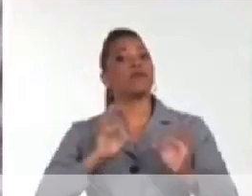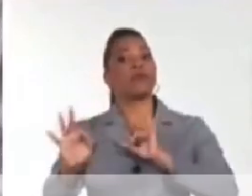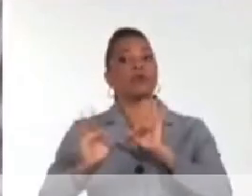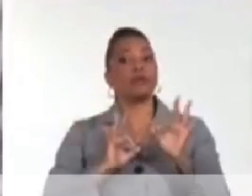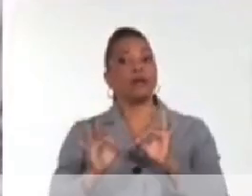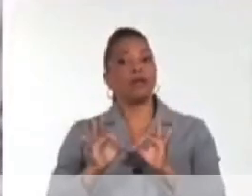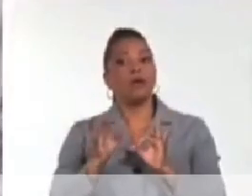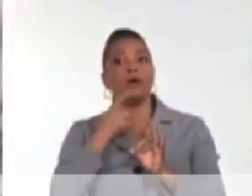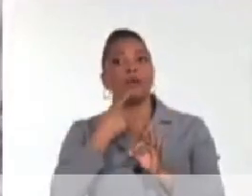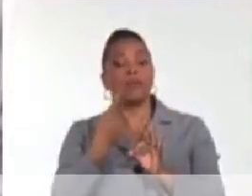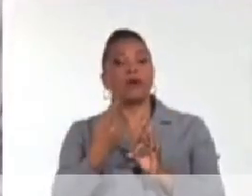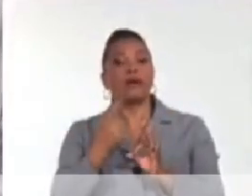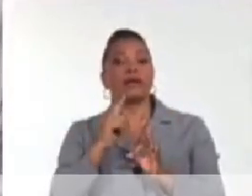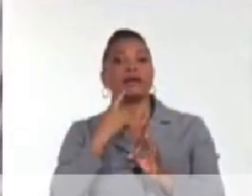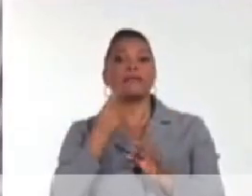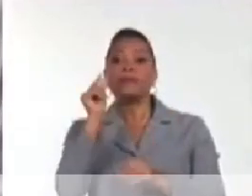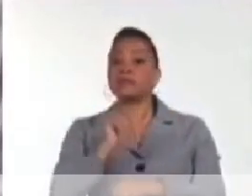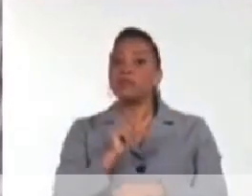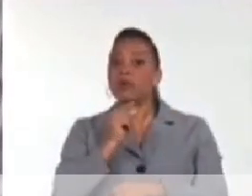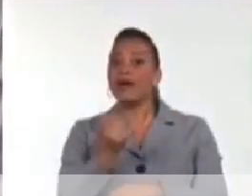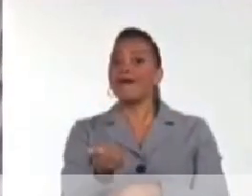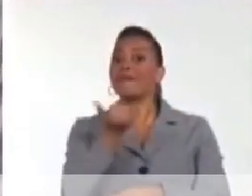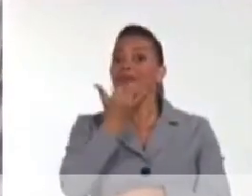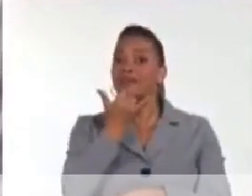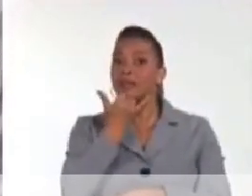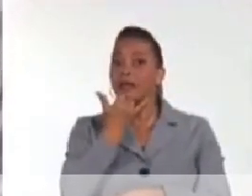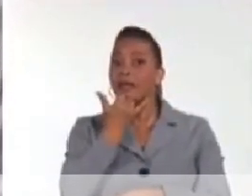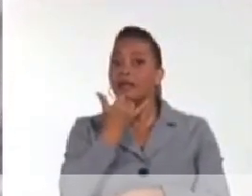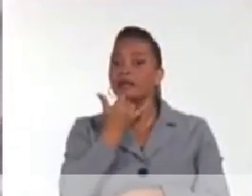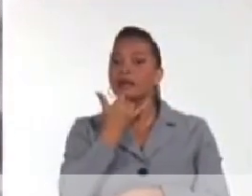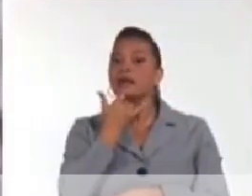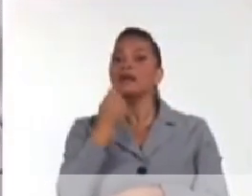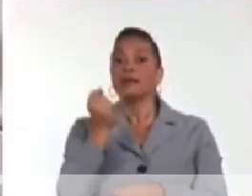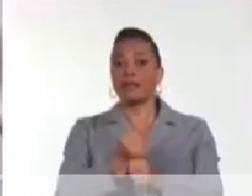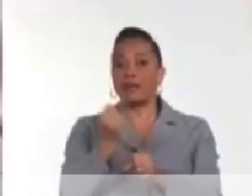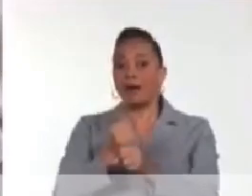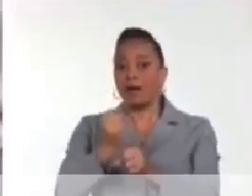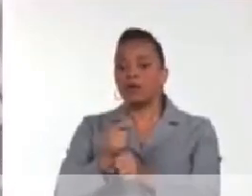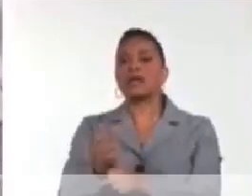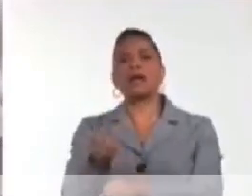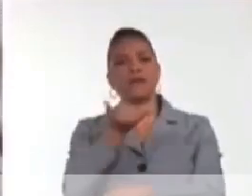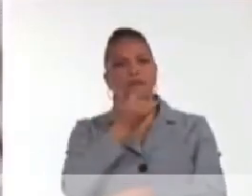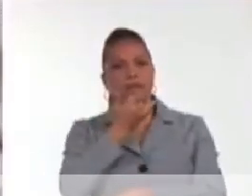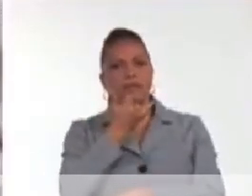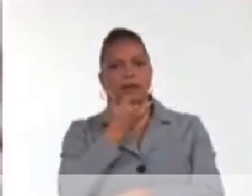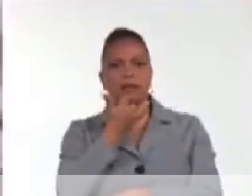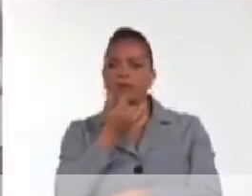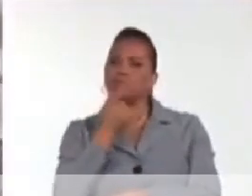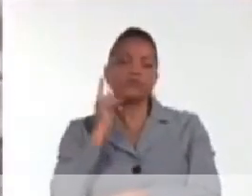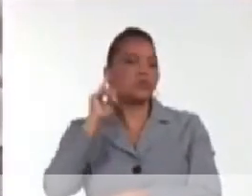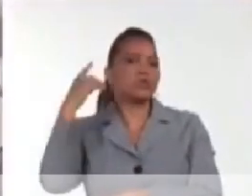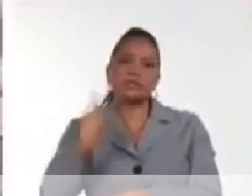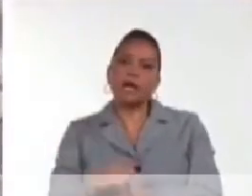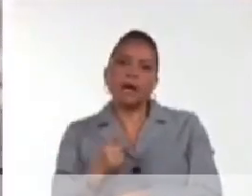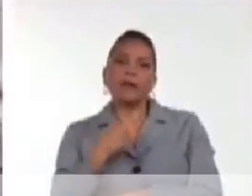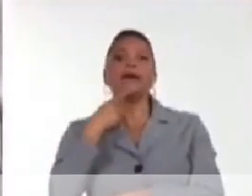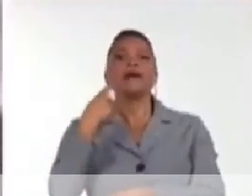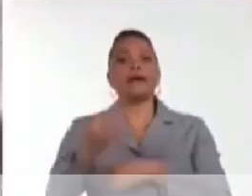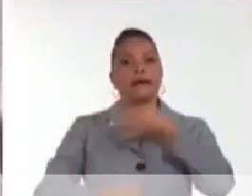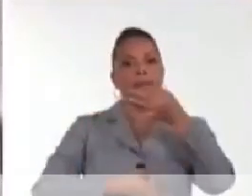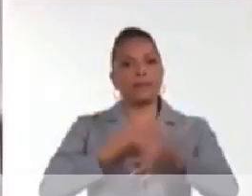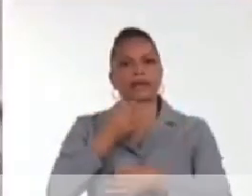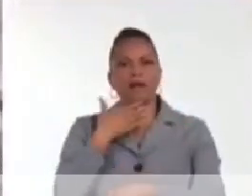gran cantidad de trabajadores, que son, pueden ser hasta miles, que están afectados, y eso no hay quien lo explique, que